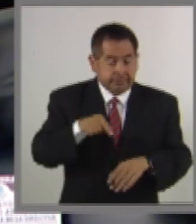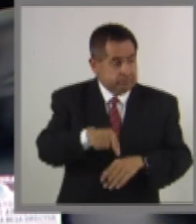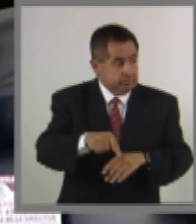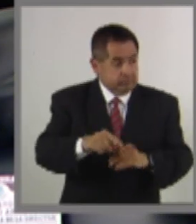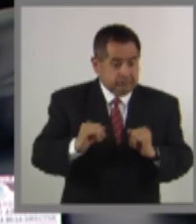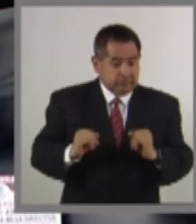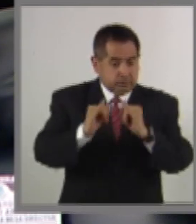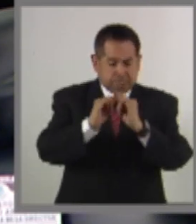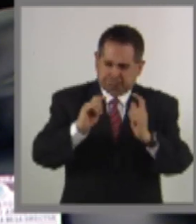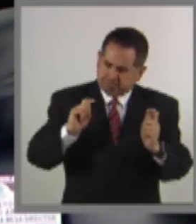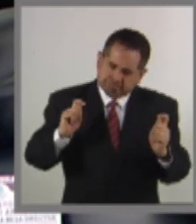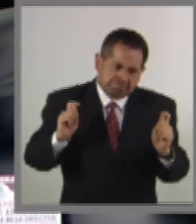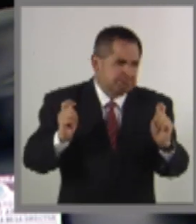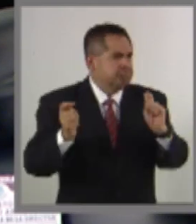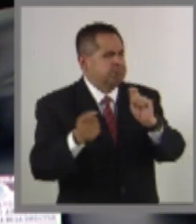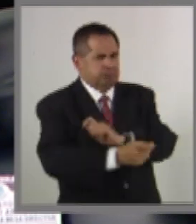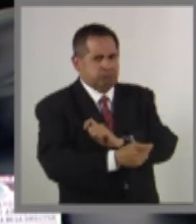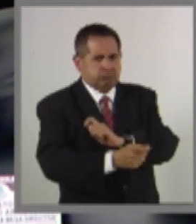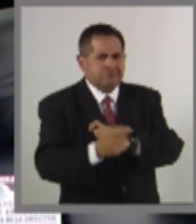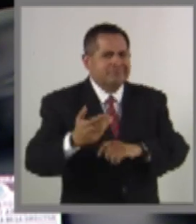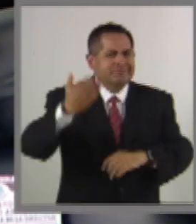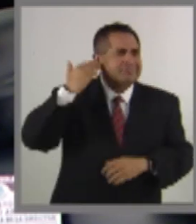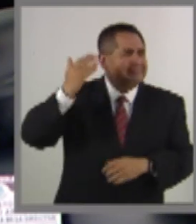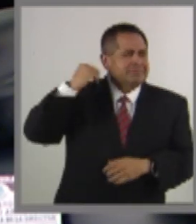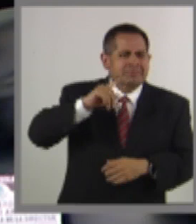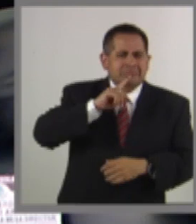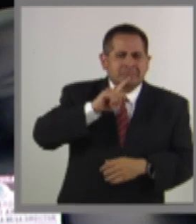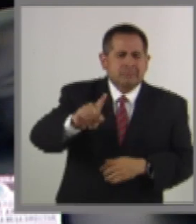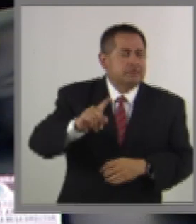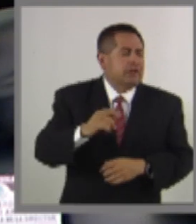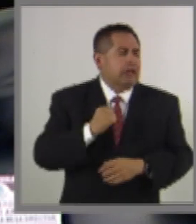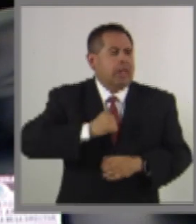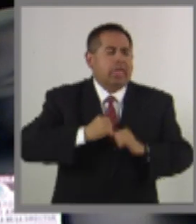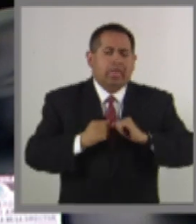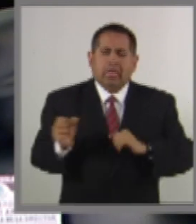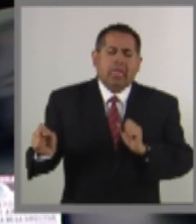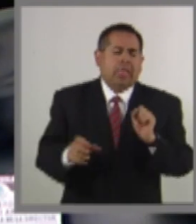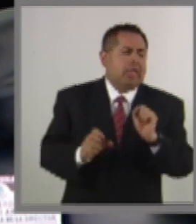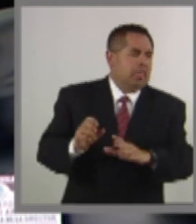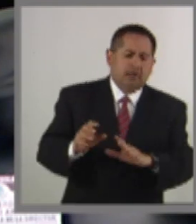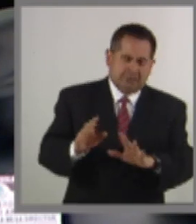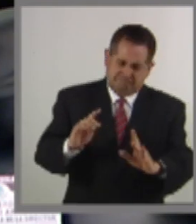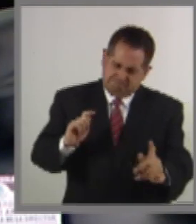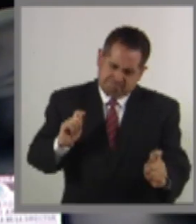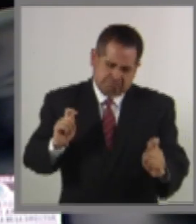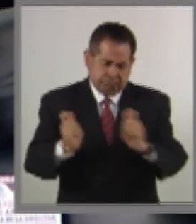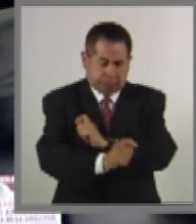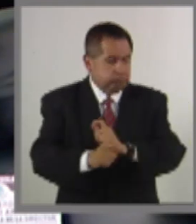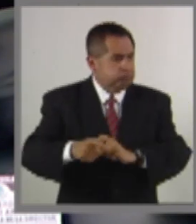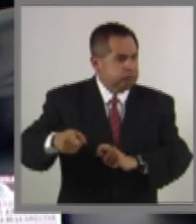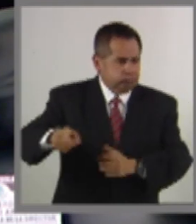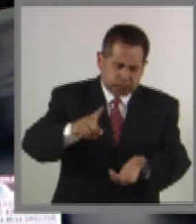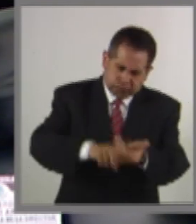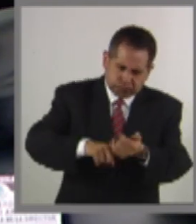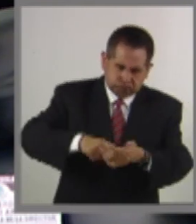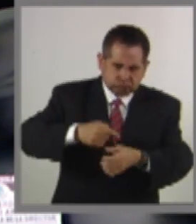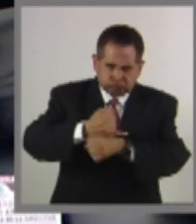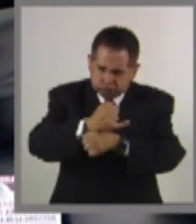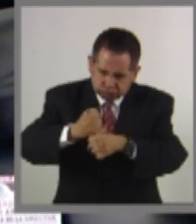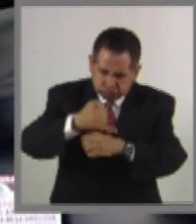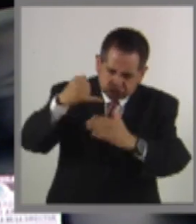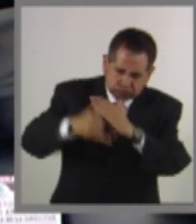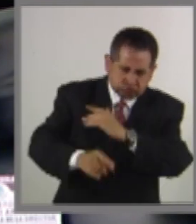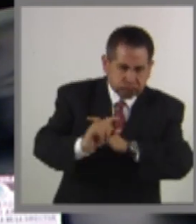al Belisario Domínguez pues de un refugio de recomendados a una institución de investigación respetable